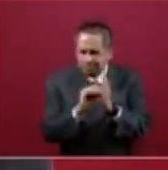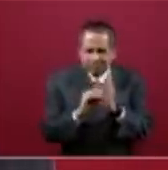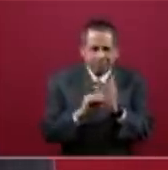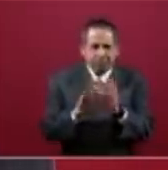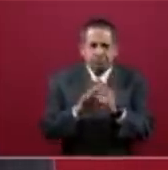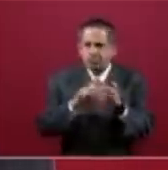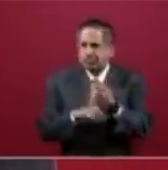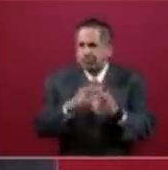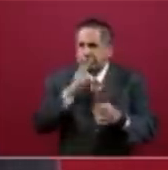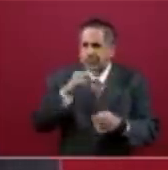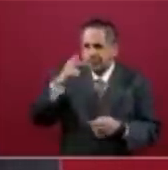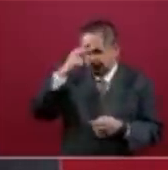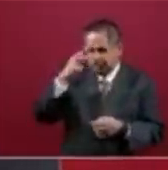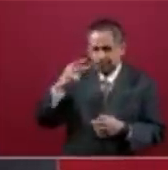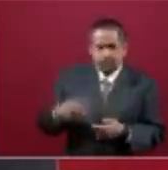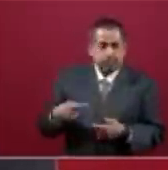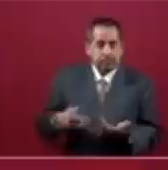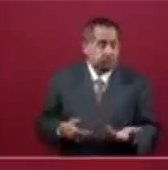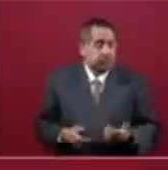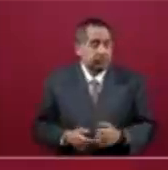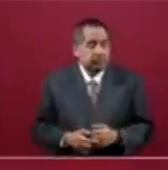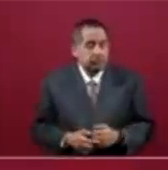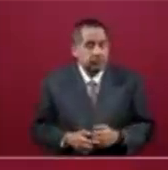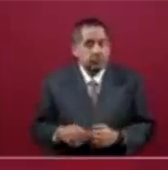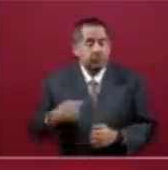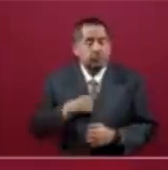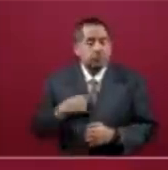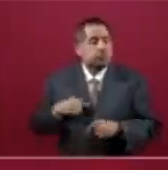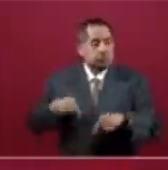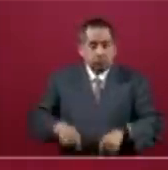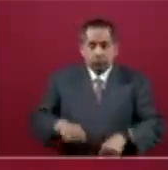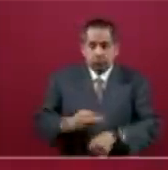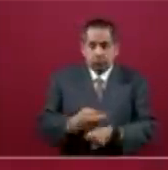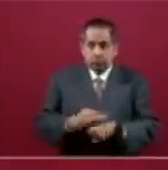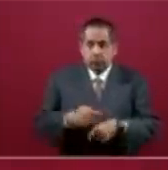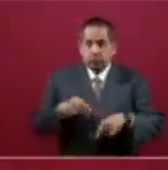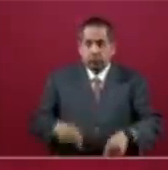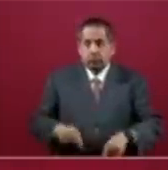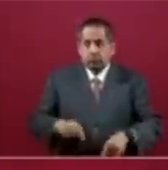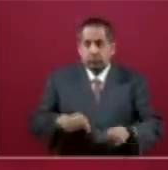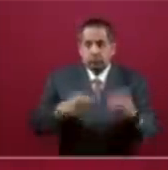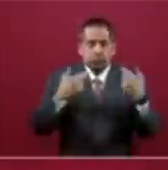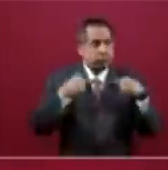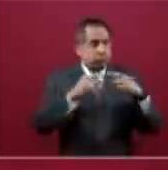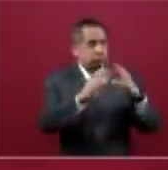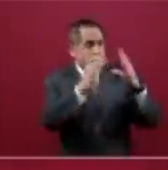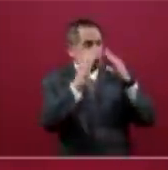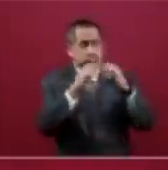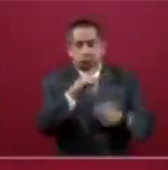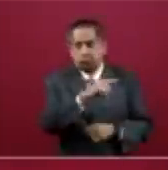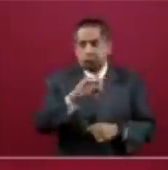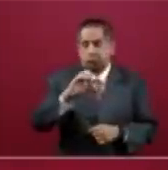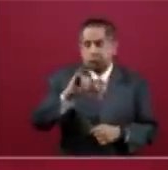estoy aquí, entre otras cosas, por mi maestro de civismo.